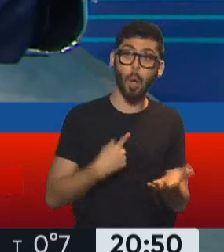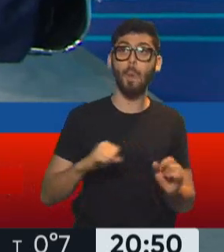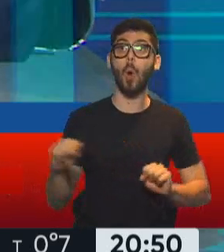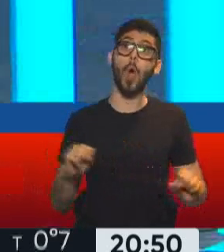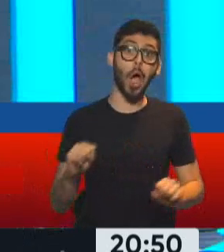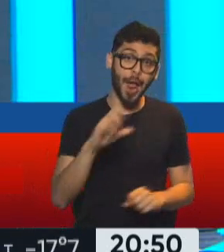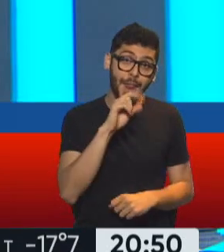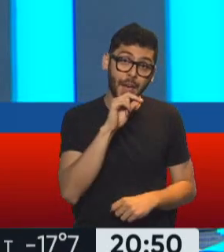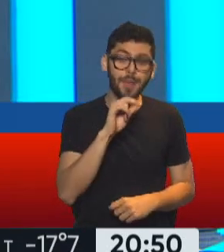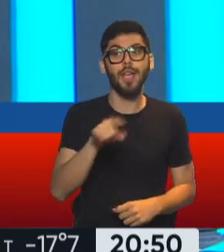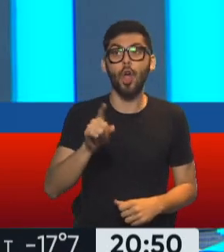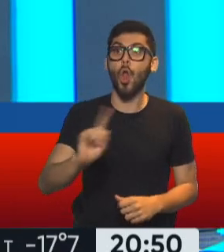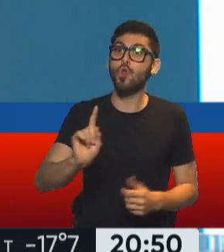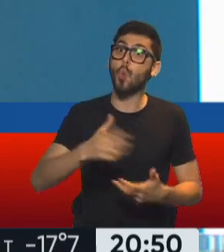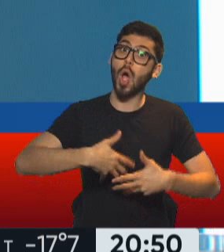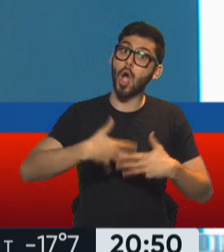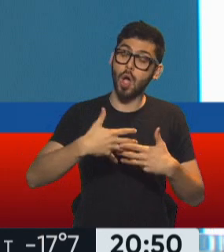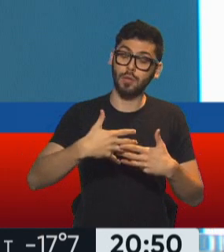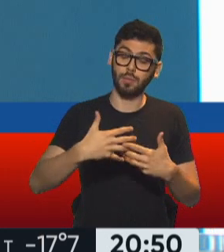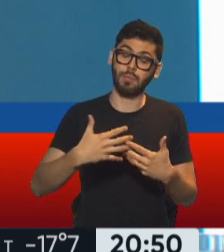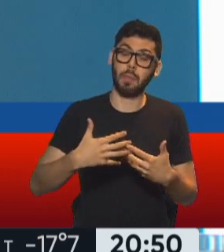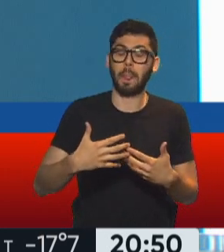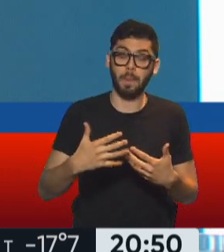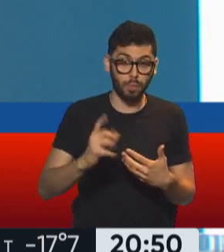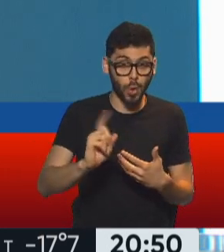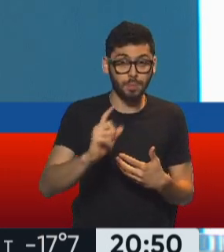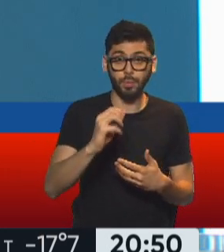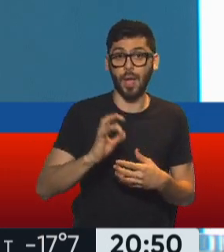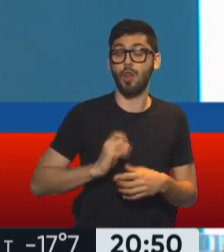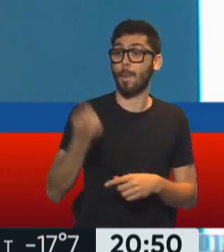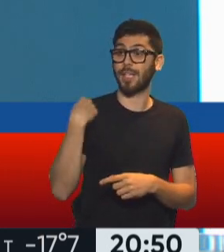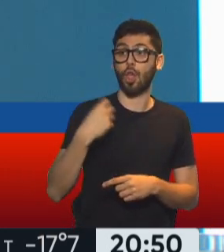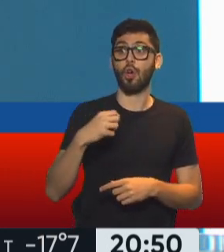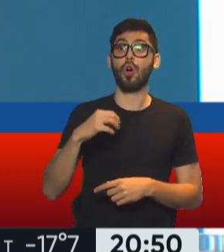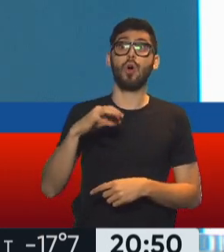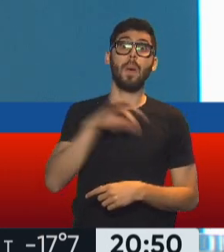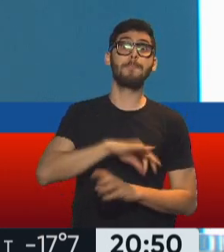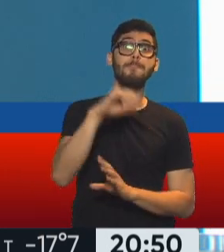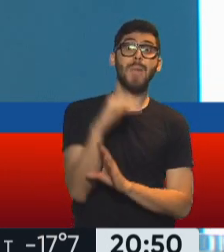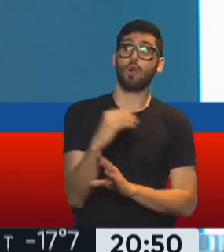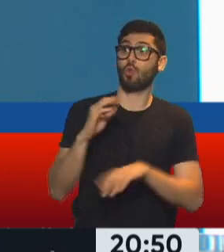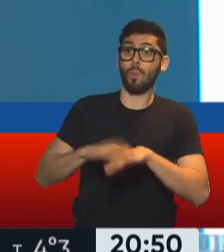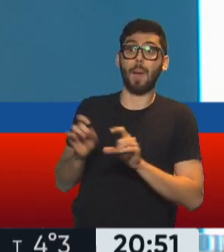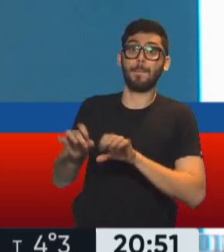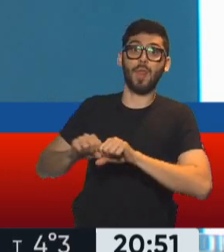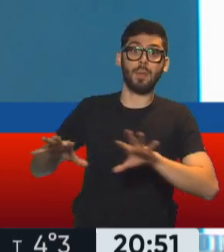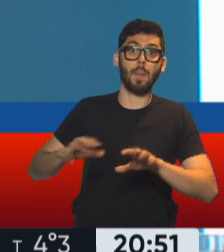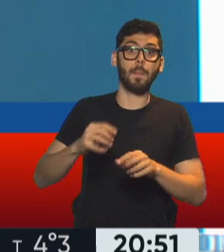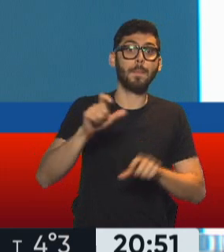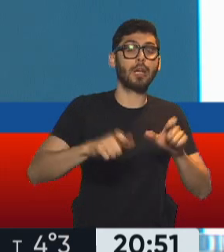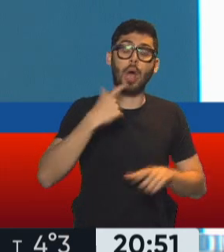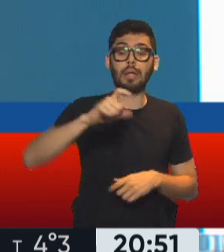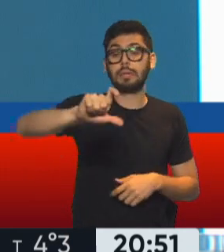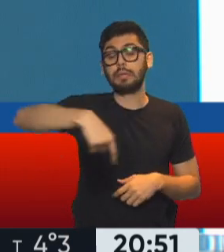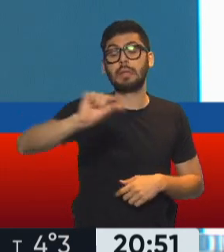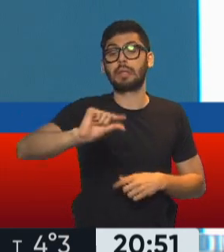claro. Digo, y esto no es menor porque todos sabemos que con la caída de ingresos del año pasado, producto de la pandemia, mucha gente financió su consumo. Lógico. Y en la